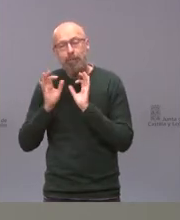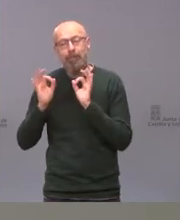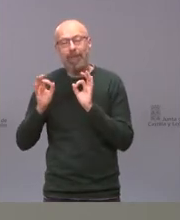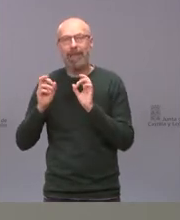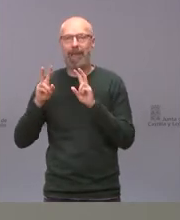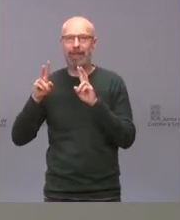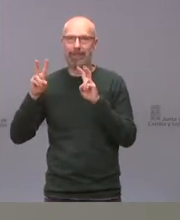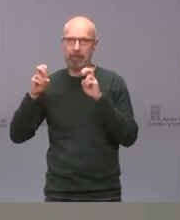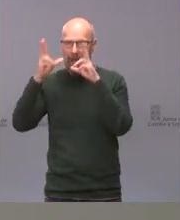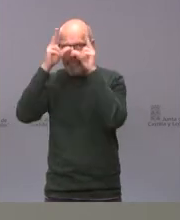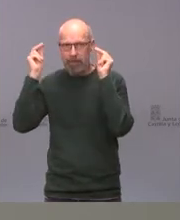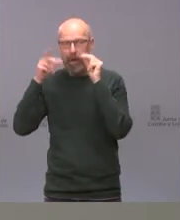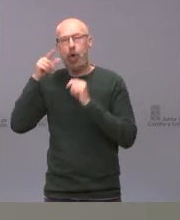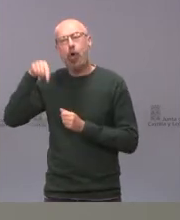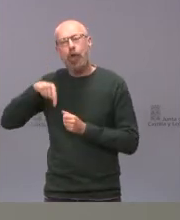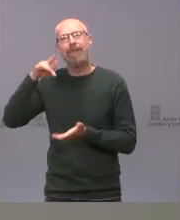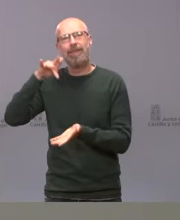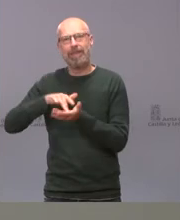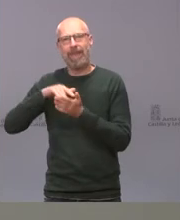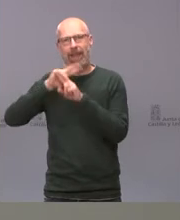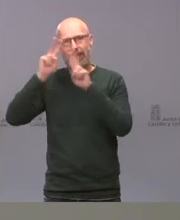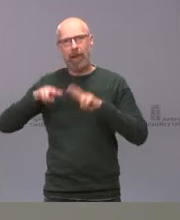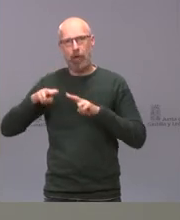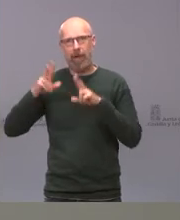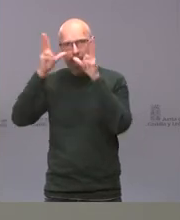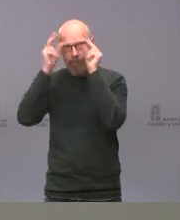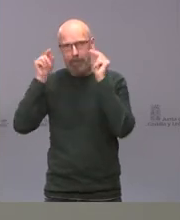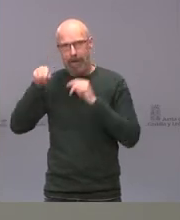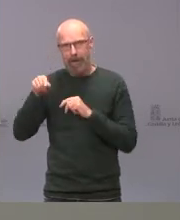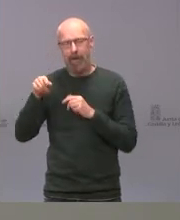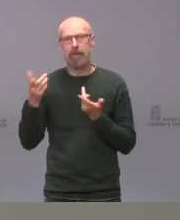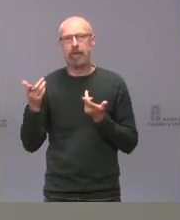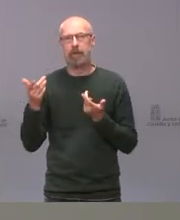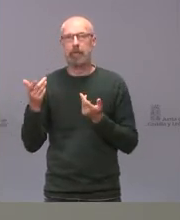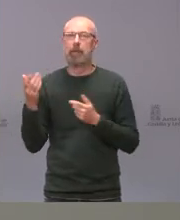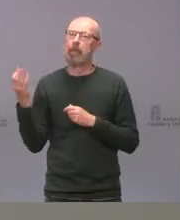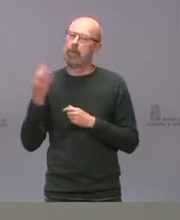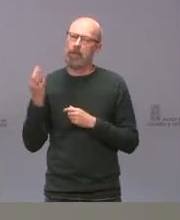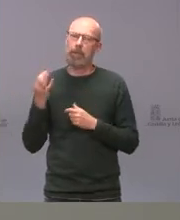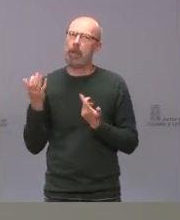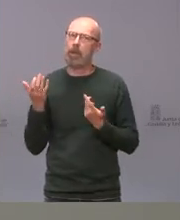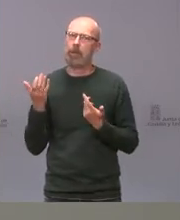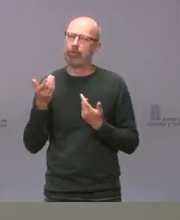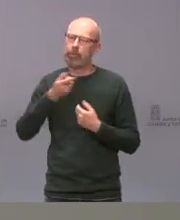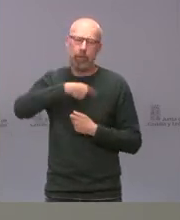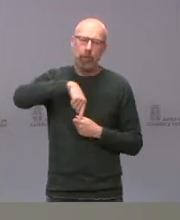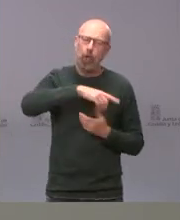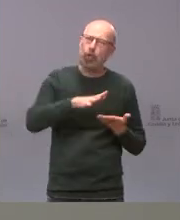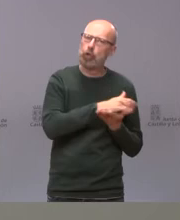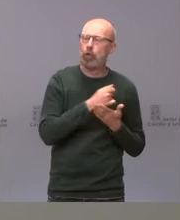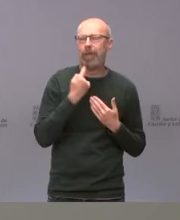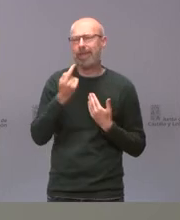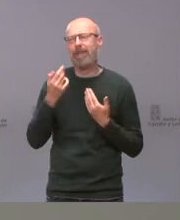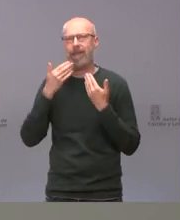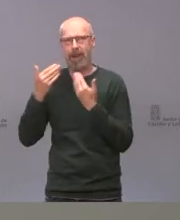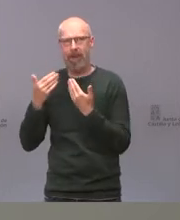Día Internacional de la Enfermería y desde luego no sería de recibo no ser todos muy agradecidos y que